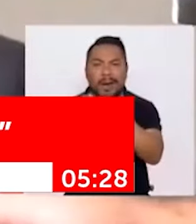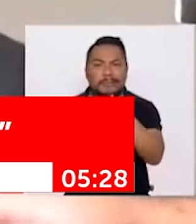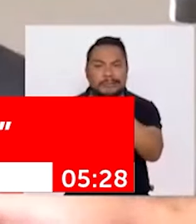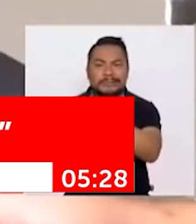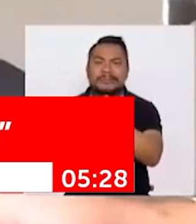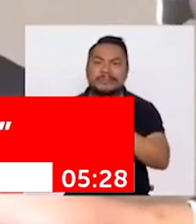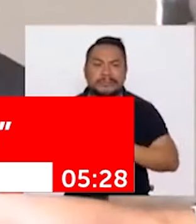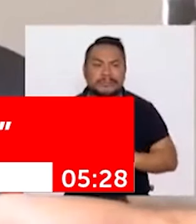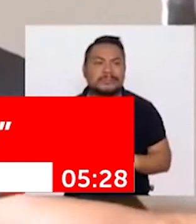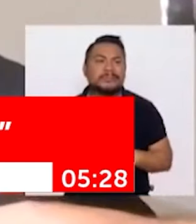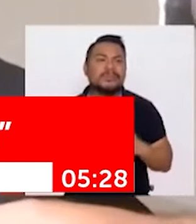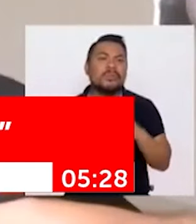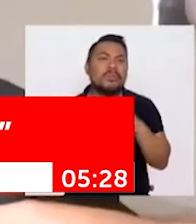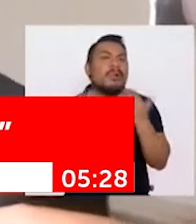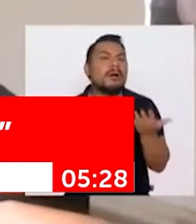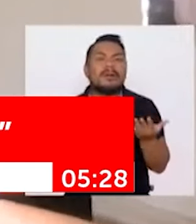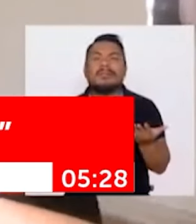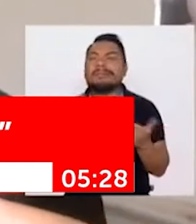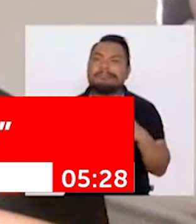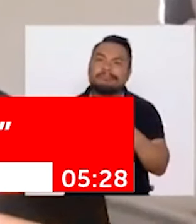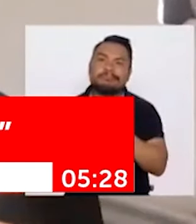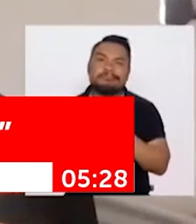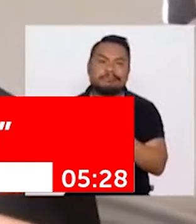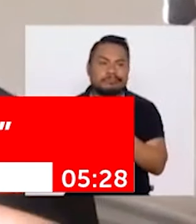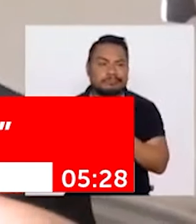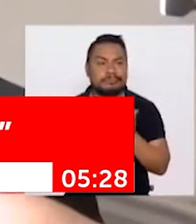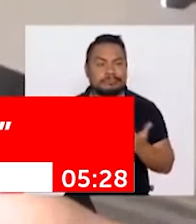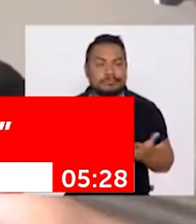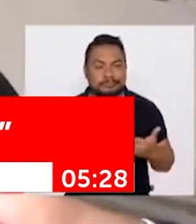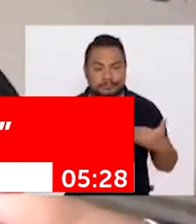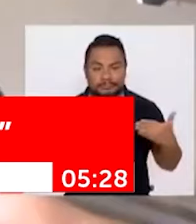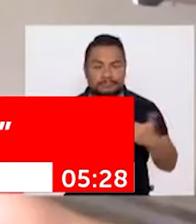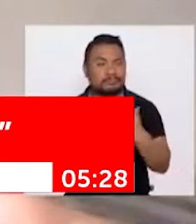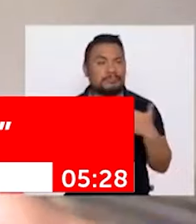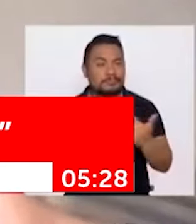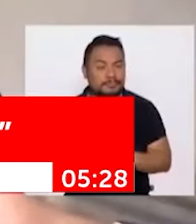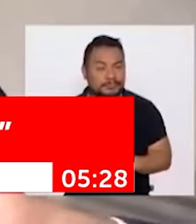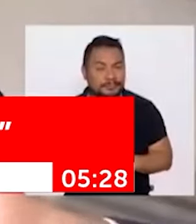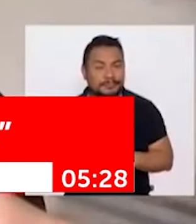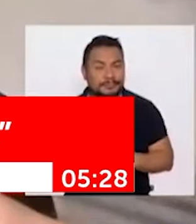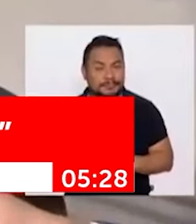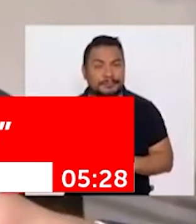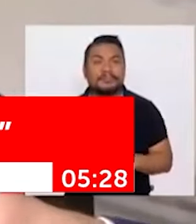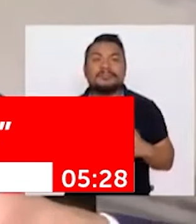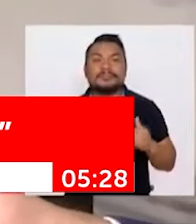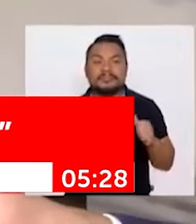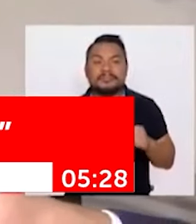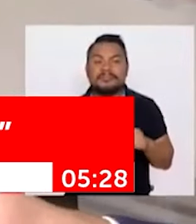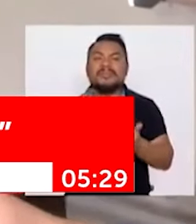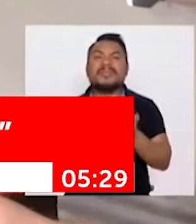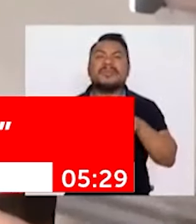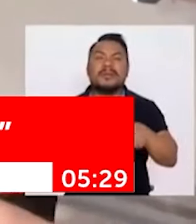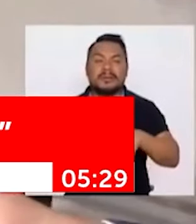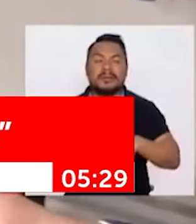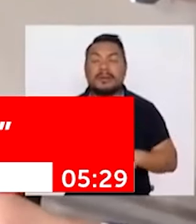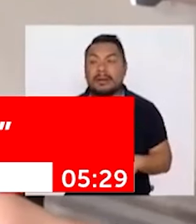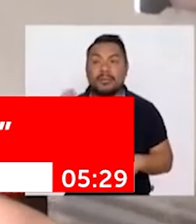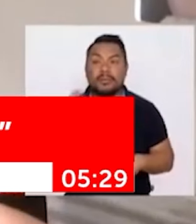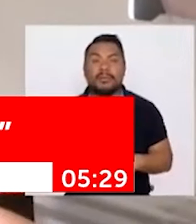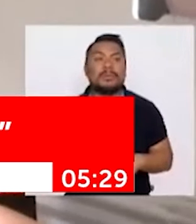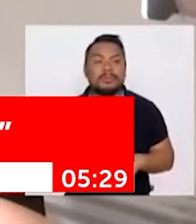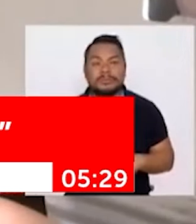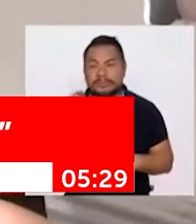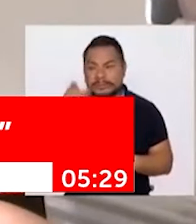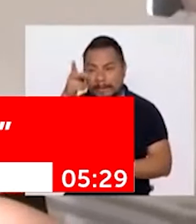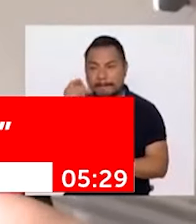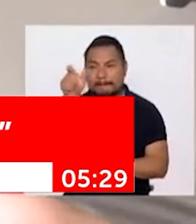pasarlo porque, digamos, a efectos prácticos no hay forma de acceder a la vía, a la siguiente parte de la vía. Entonces lo que se hace es, en algunos casos, se